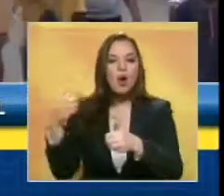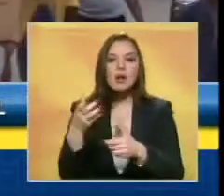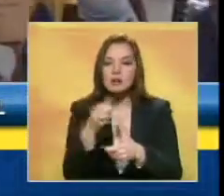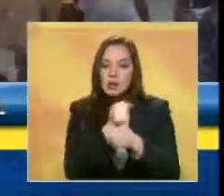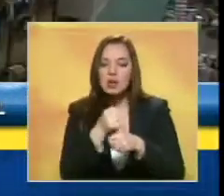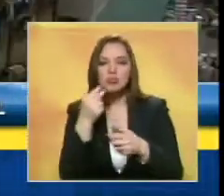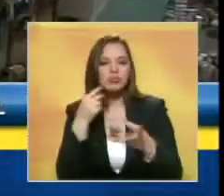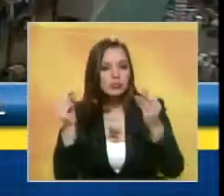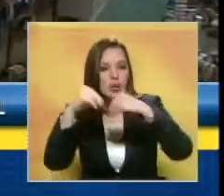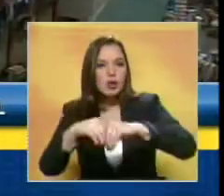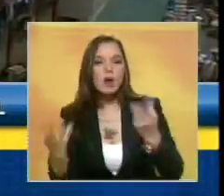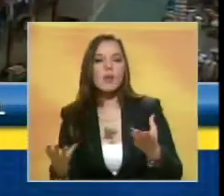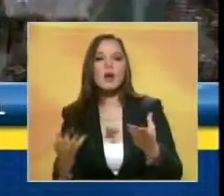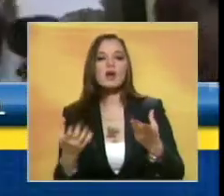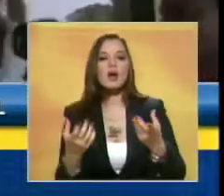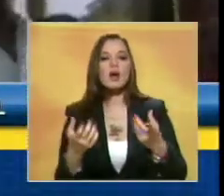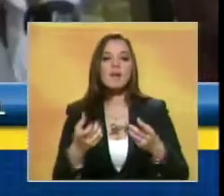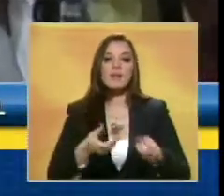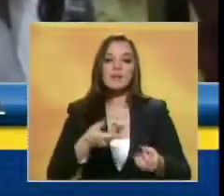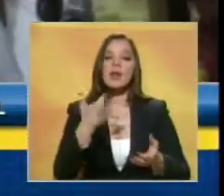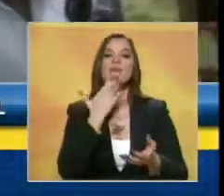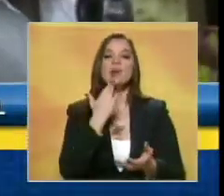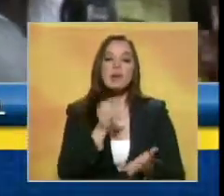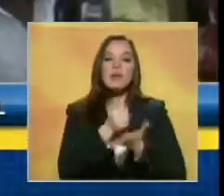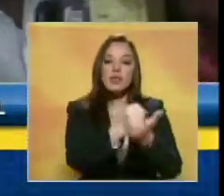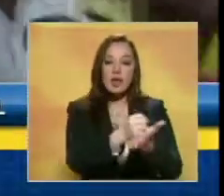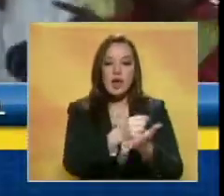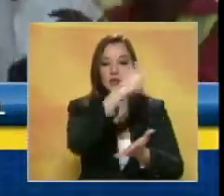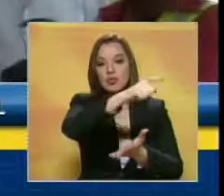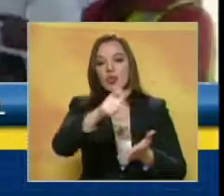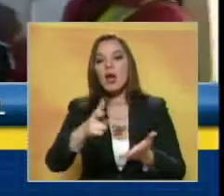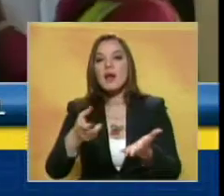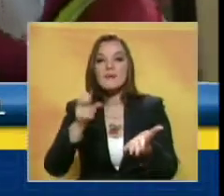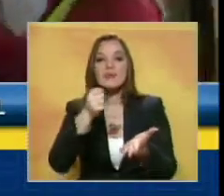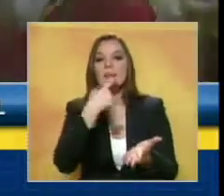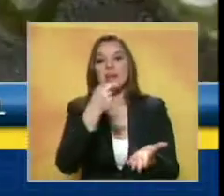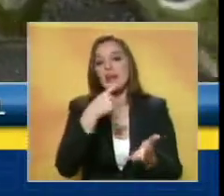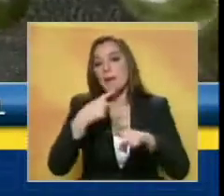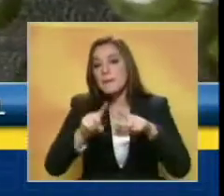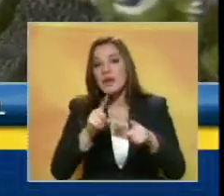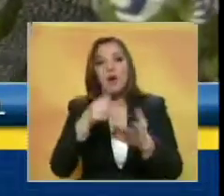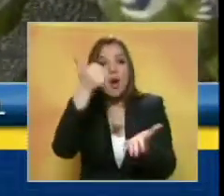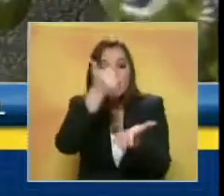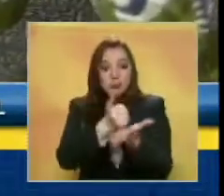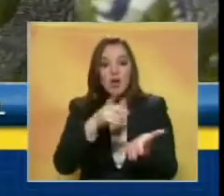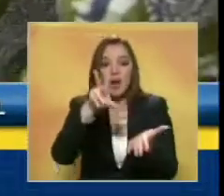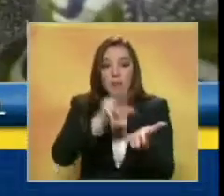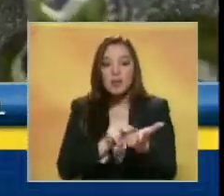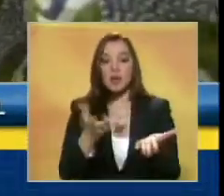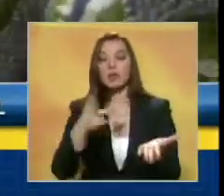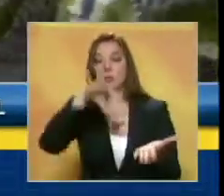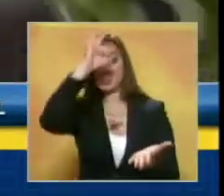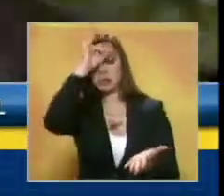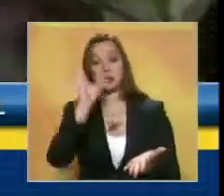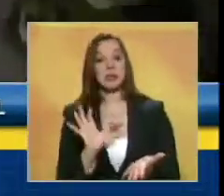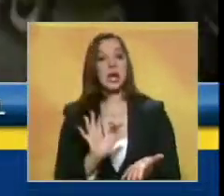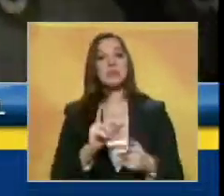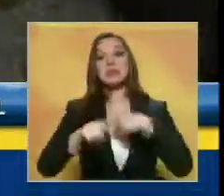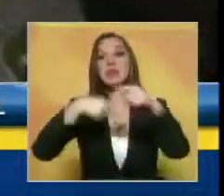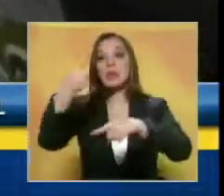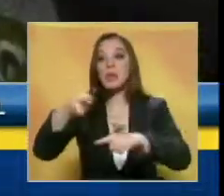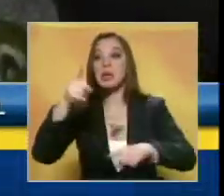consenso sobre la ética de ofrecer intervenciones cuya eficacia no está comprobada y con efectos secundarios todavía desconocidos, como